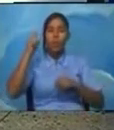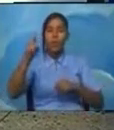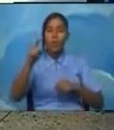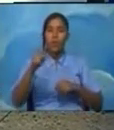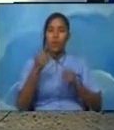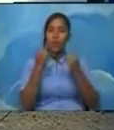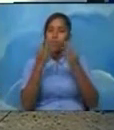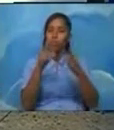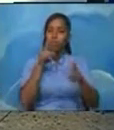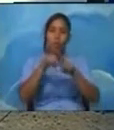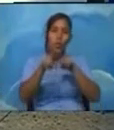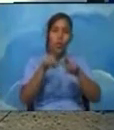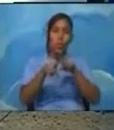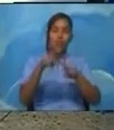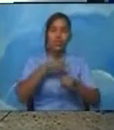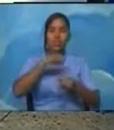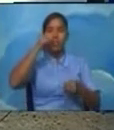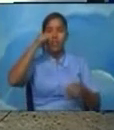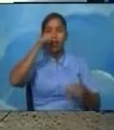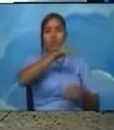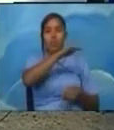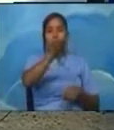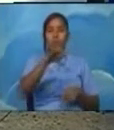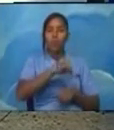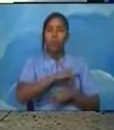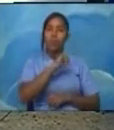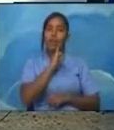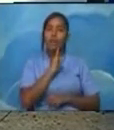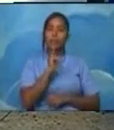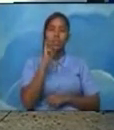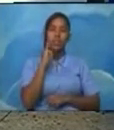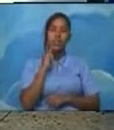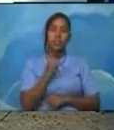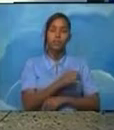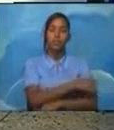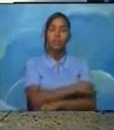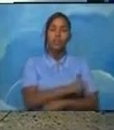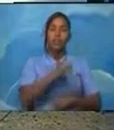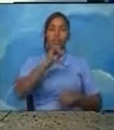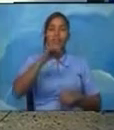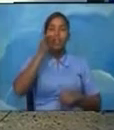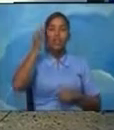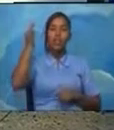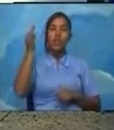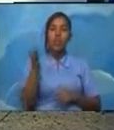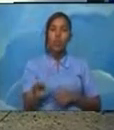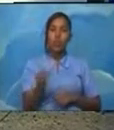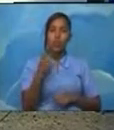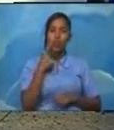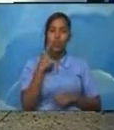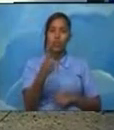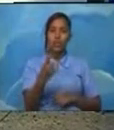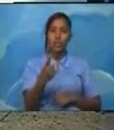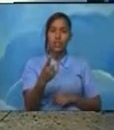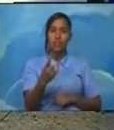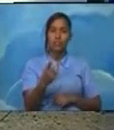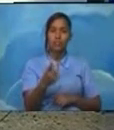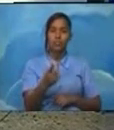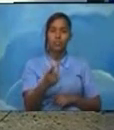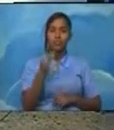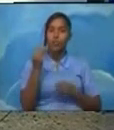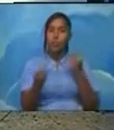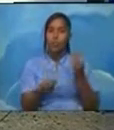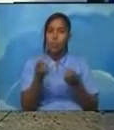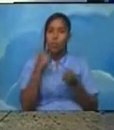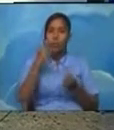las murmuraciones de su pueblo. Dice: y juró diciendo, ¿cómo dijo Jehová